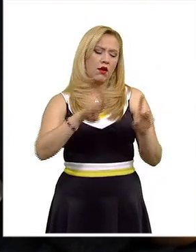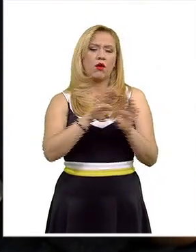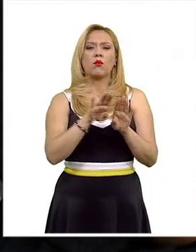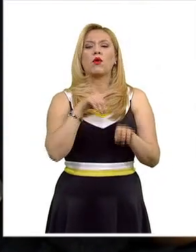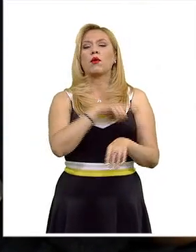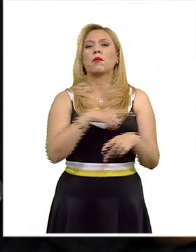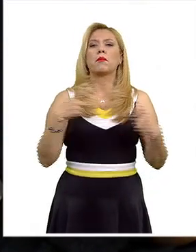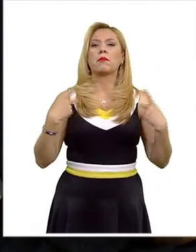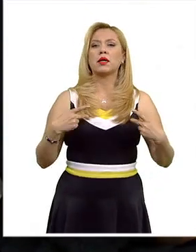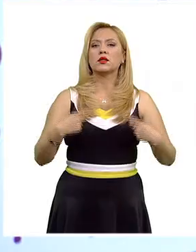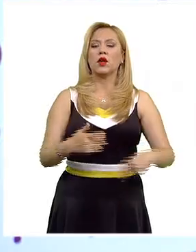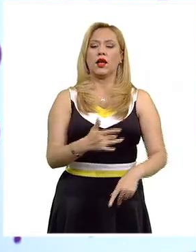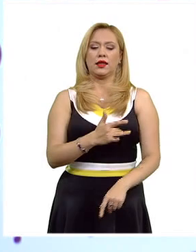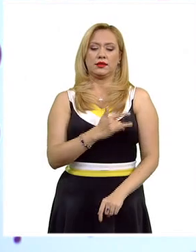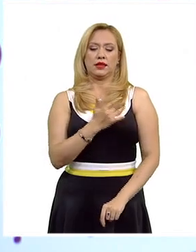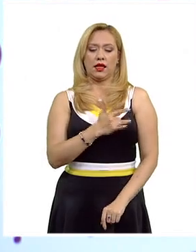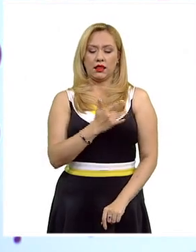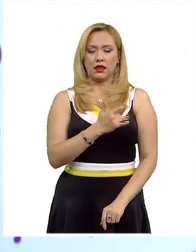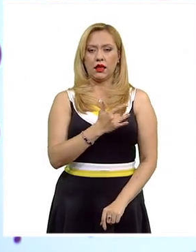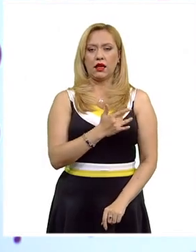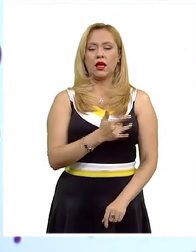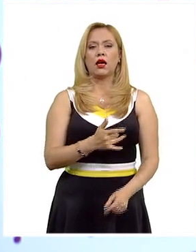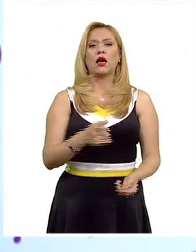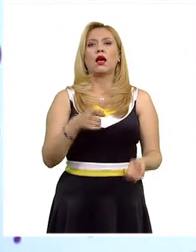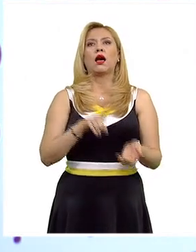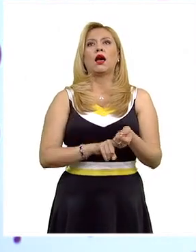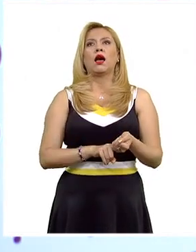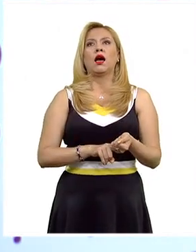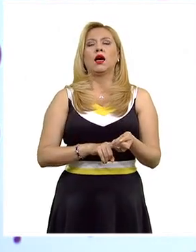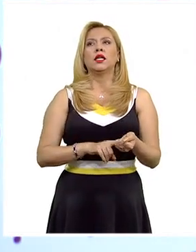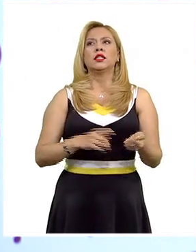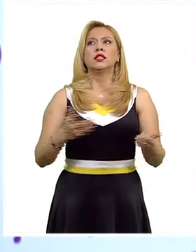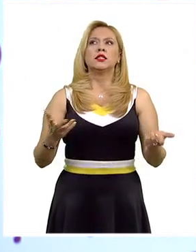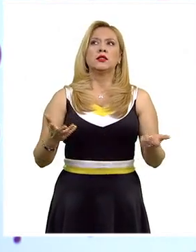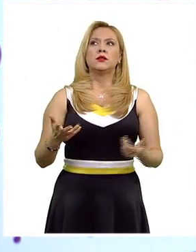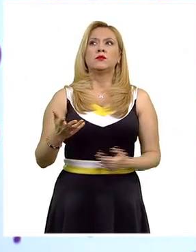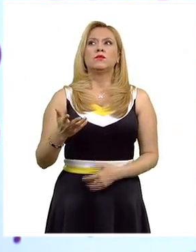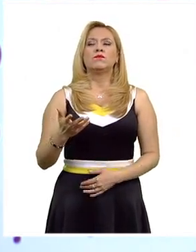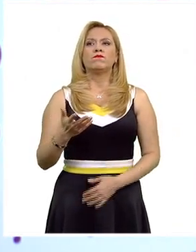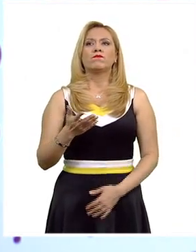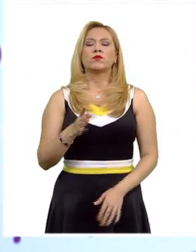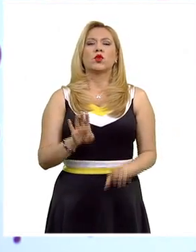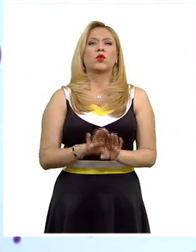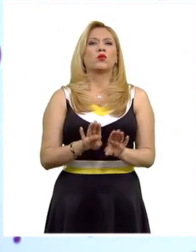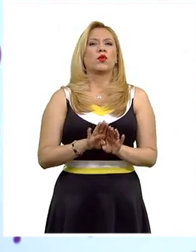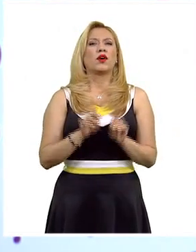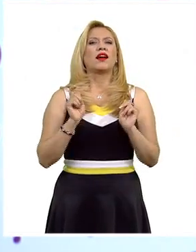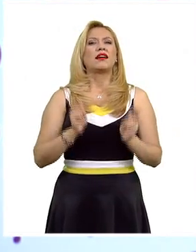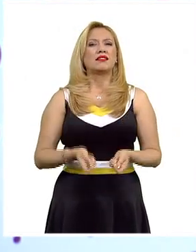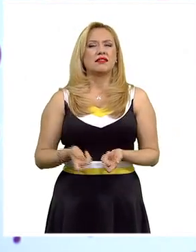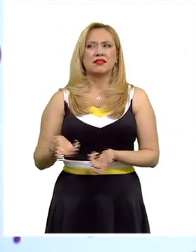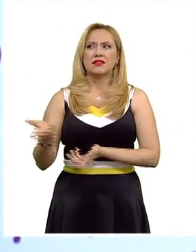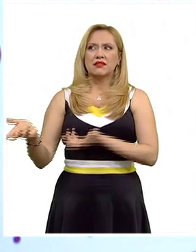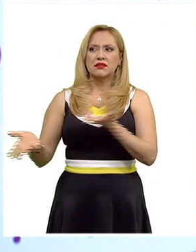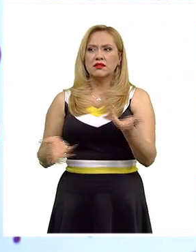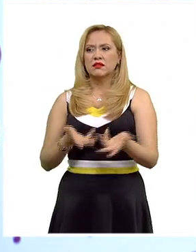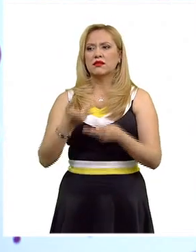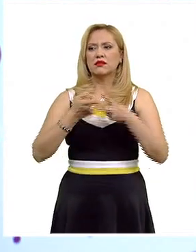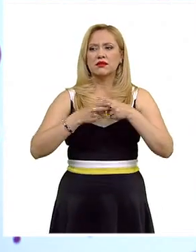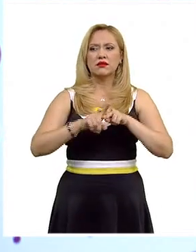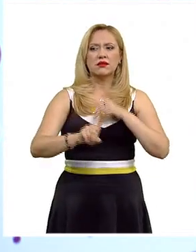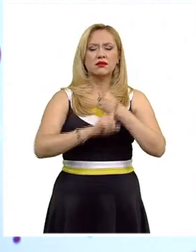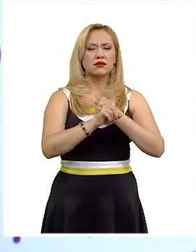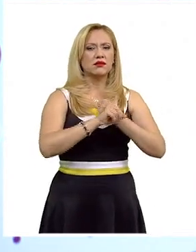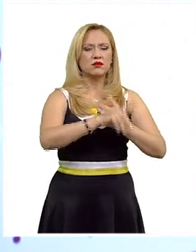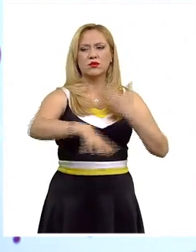que la víctima siente, un análisis objetivo que toma en cuenta la capacidad de la conducta para generar este tipo